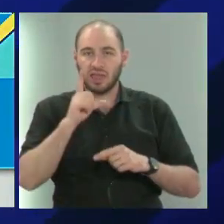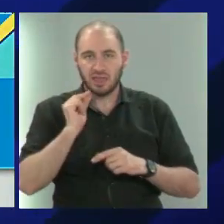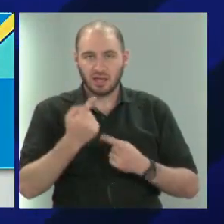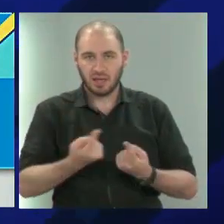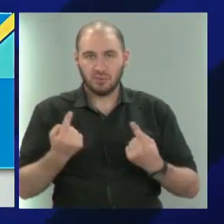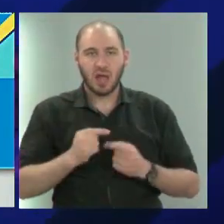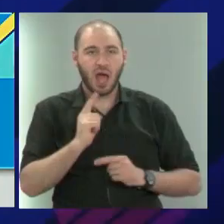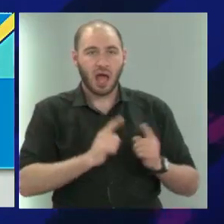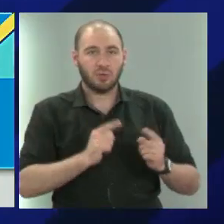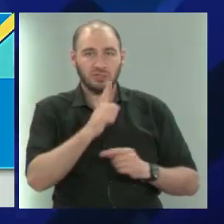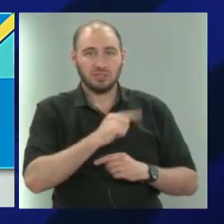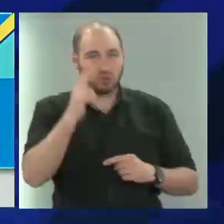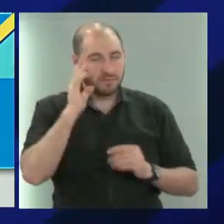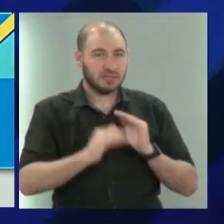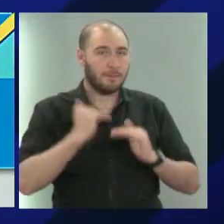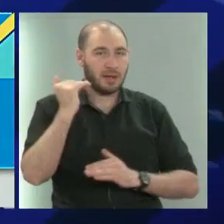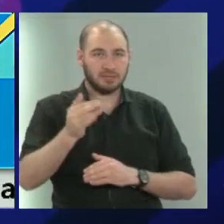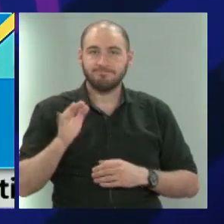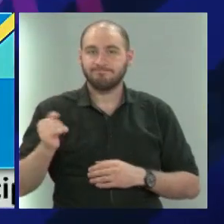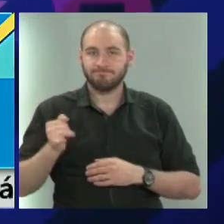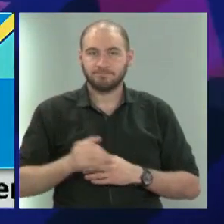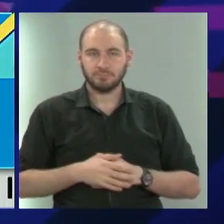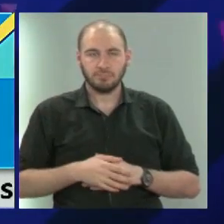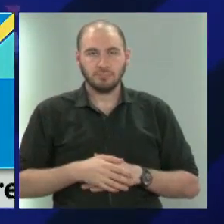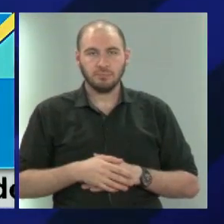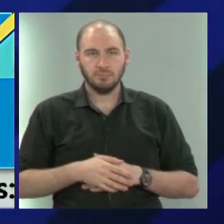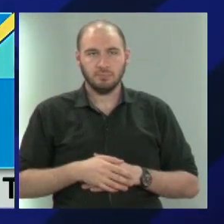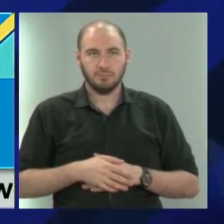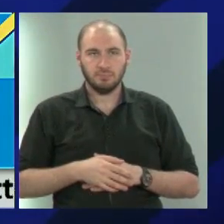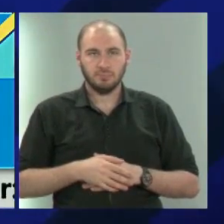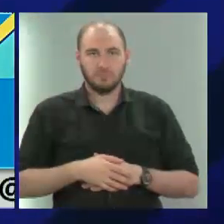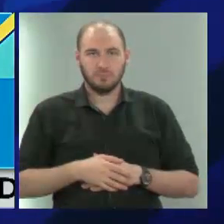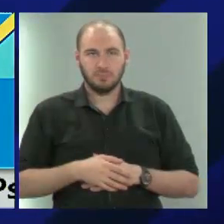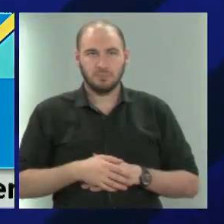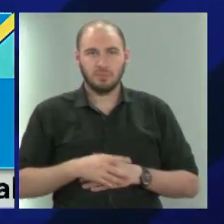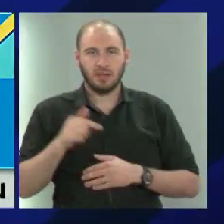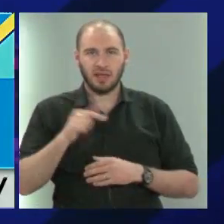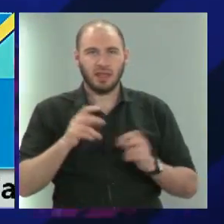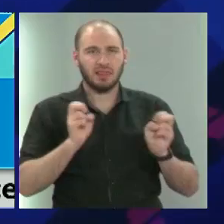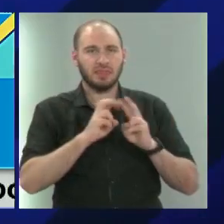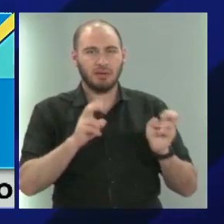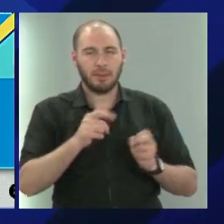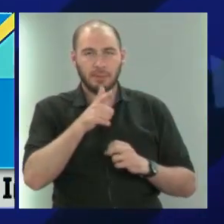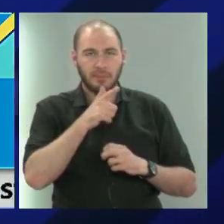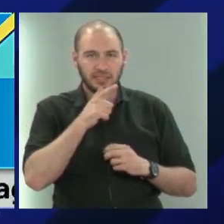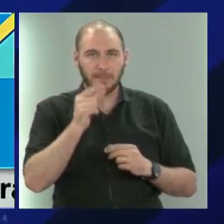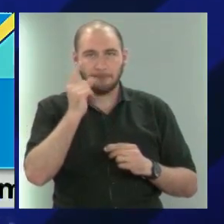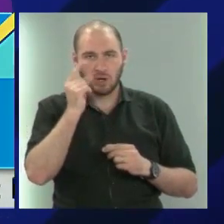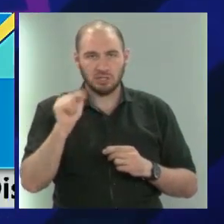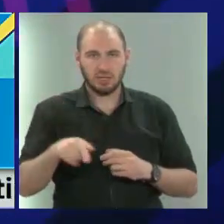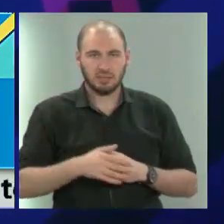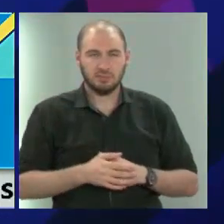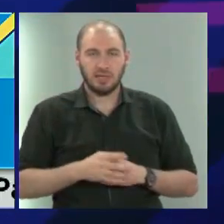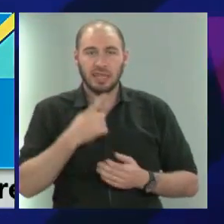cada día. Algunos tienen más de 190 días. Correcto, correcto. Y claro. Entonces es todo un tema que creo que hace a políticas,